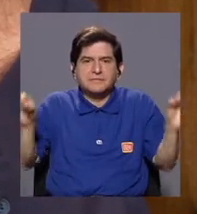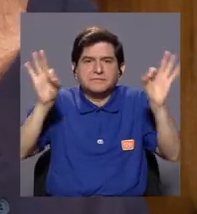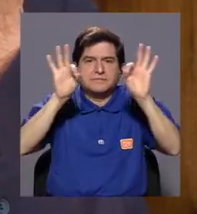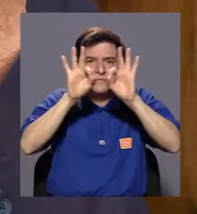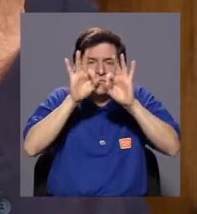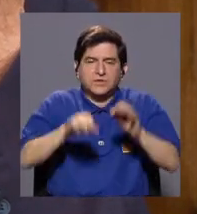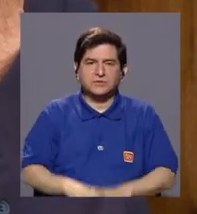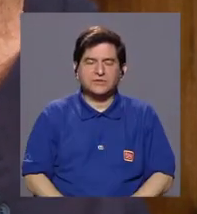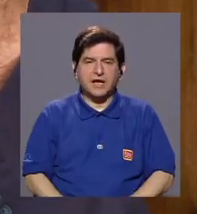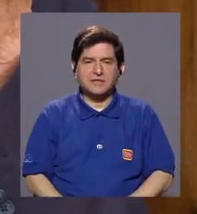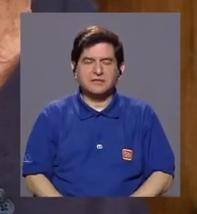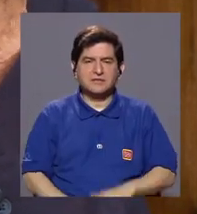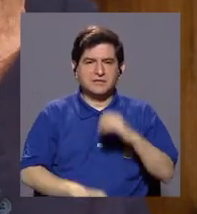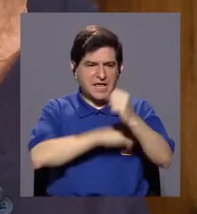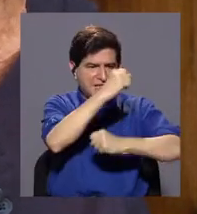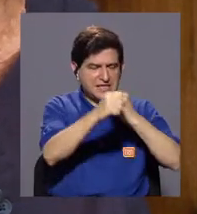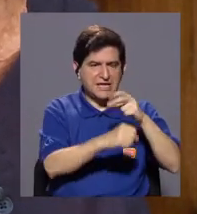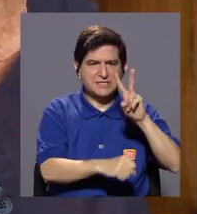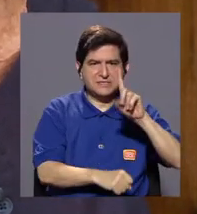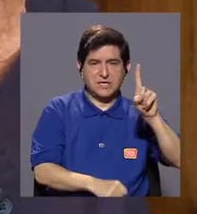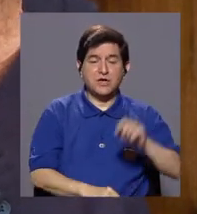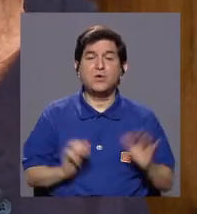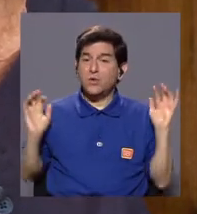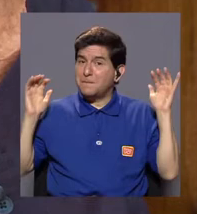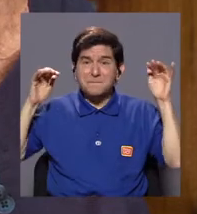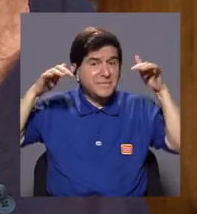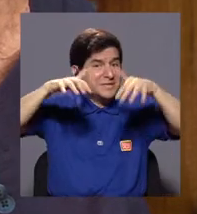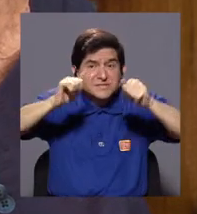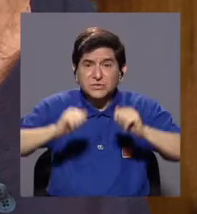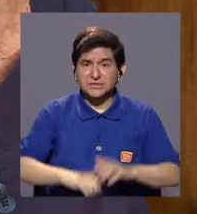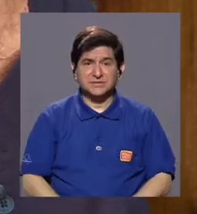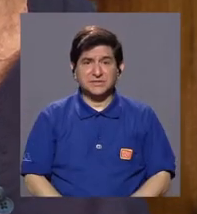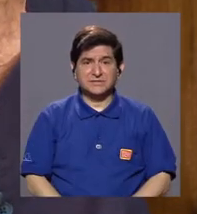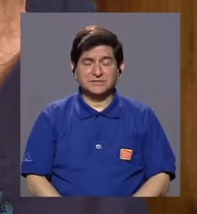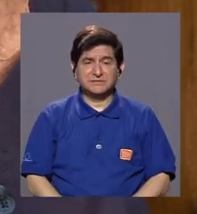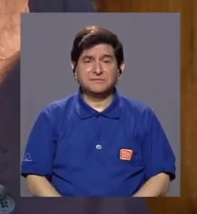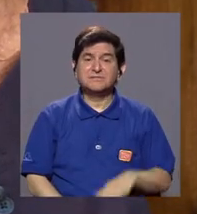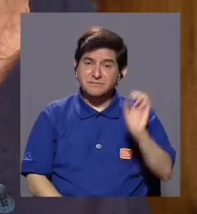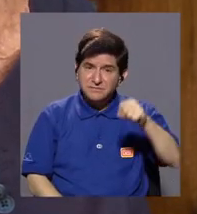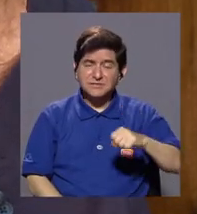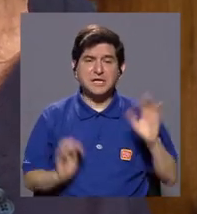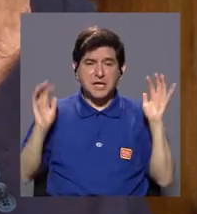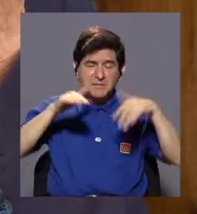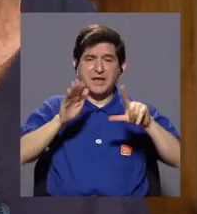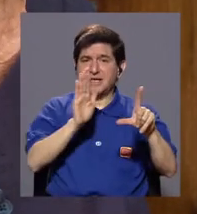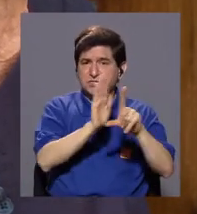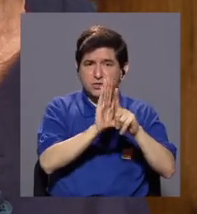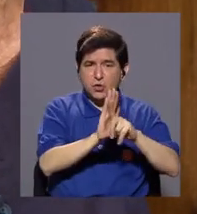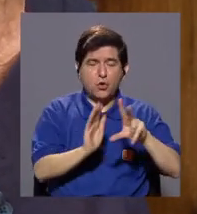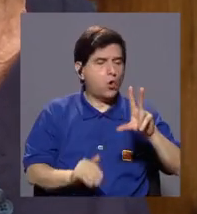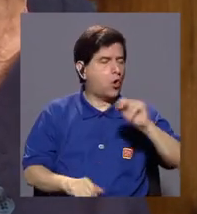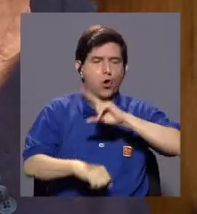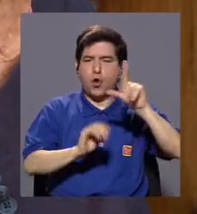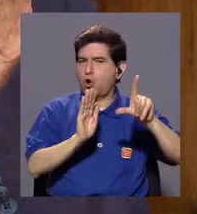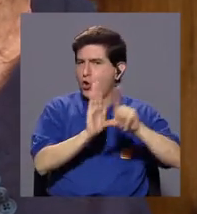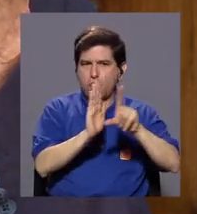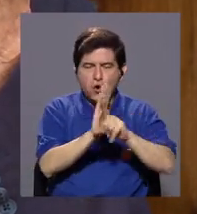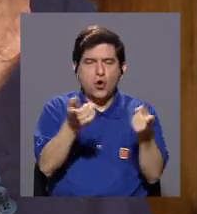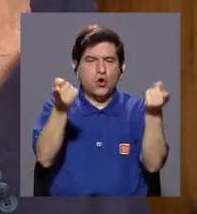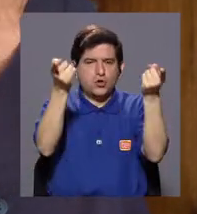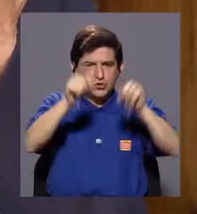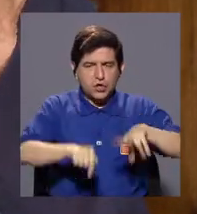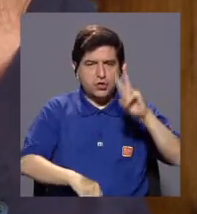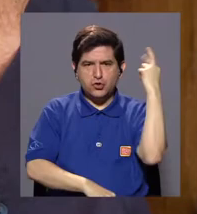fundamental del siglo XXI va a ser la migración, las migraciones legales e ilegales,